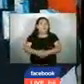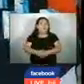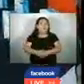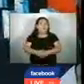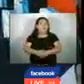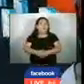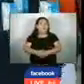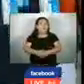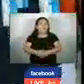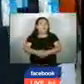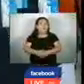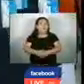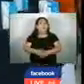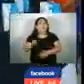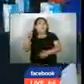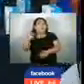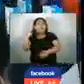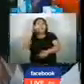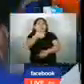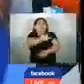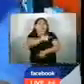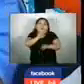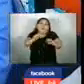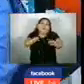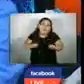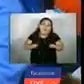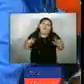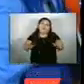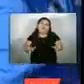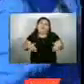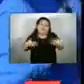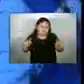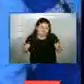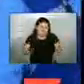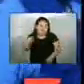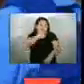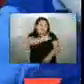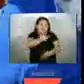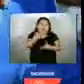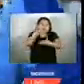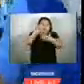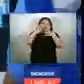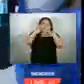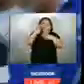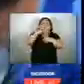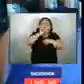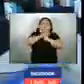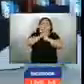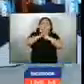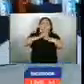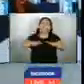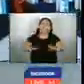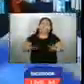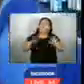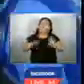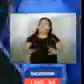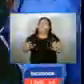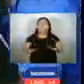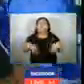esta vacuna, ya que esto ayuda a reducir los síntomas que pueda ocasionar la pandemia